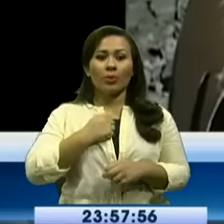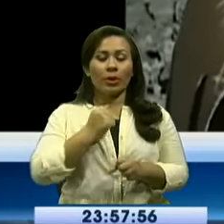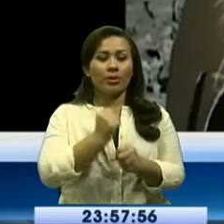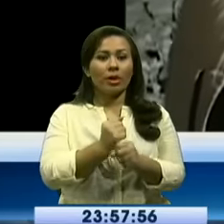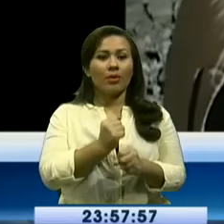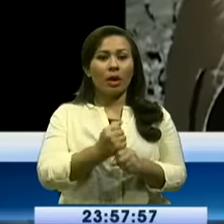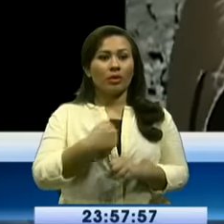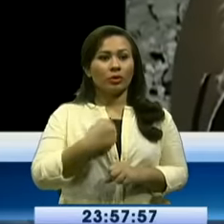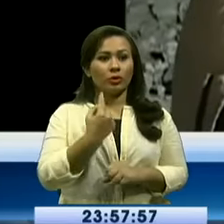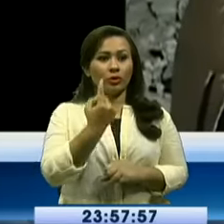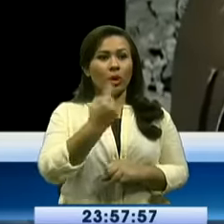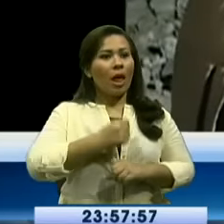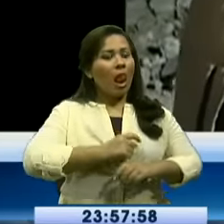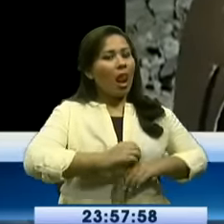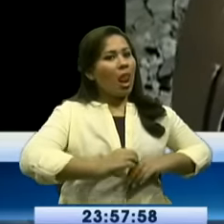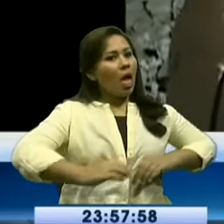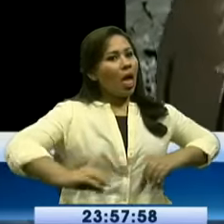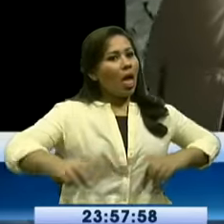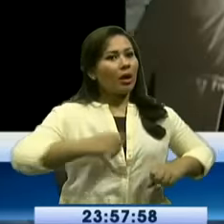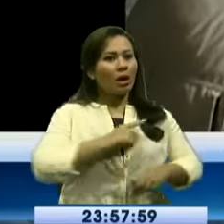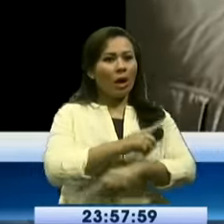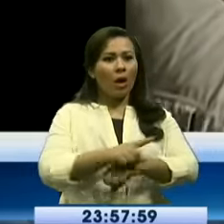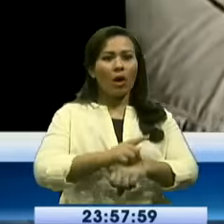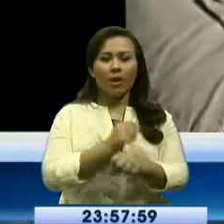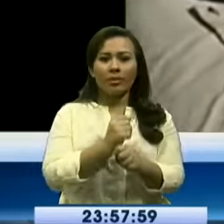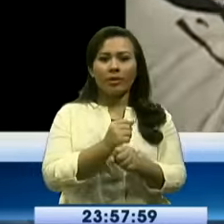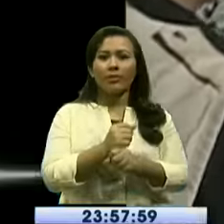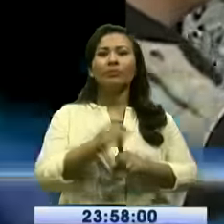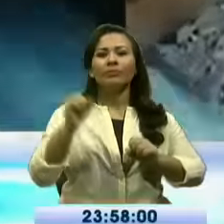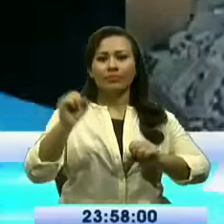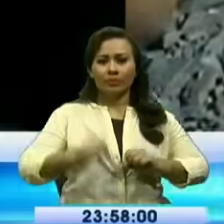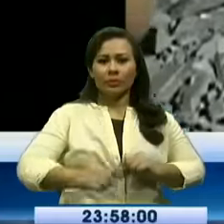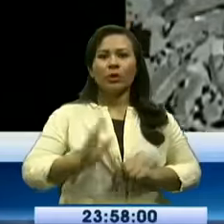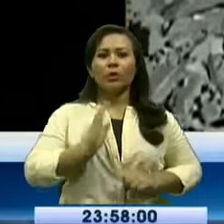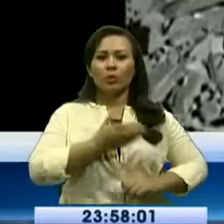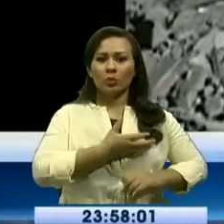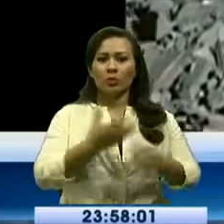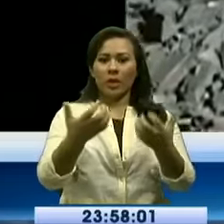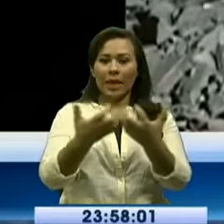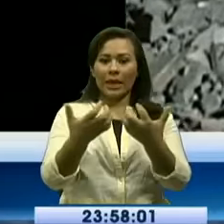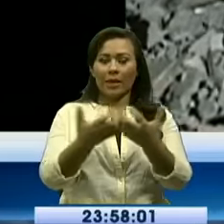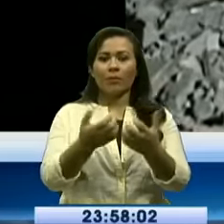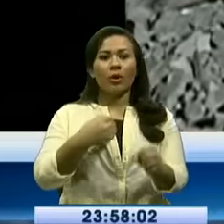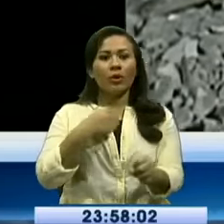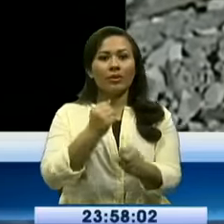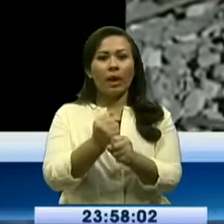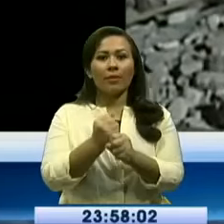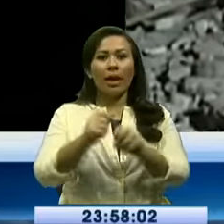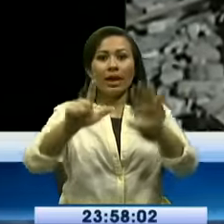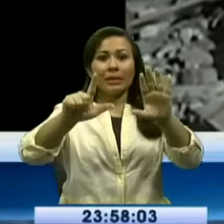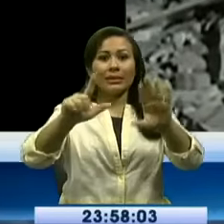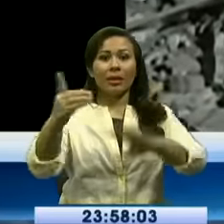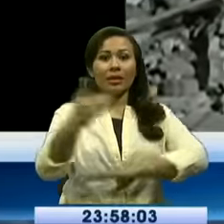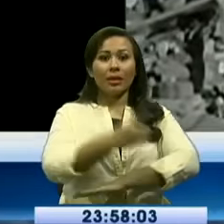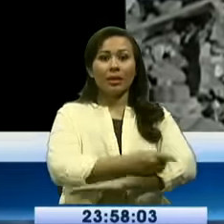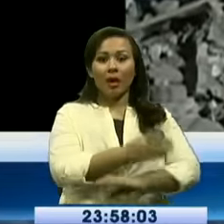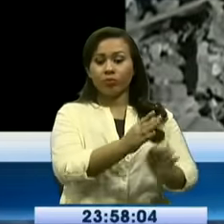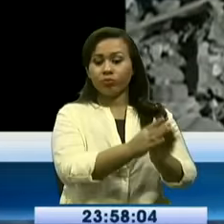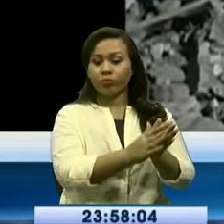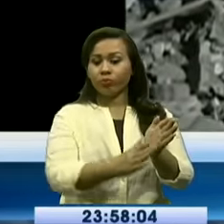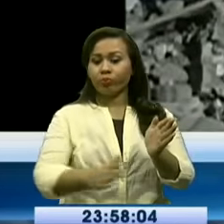trabajar por sí solos largas horas, largas jornadas. Definitivamente nuestro equipo está preparado para trabajar con una autonomía de 7 días, un